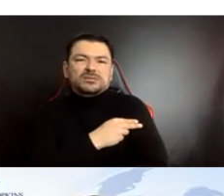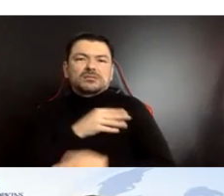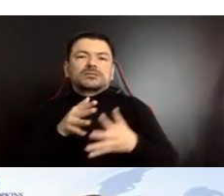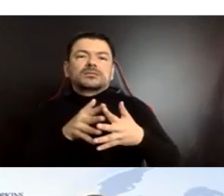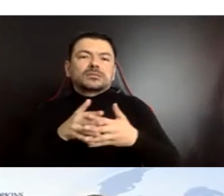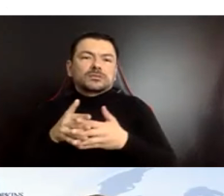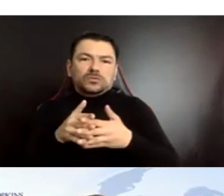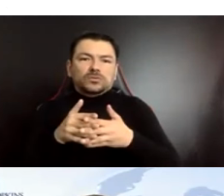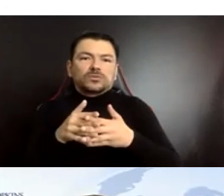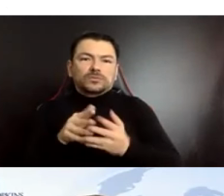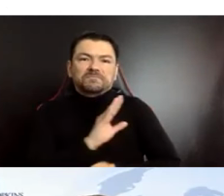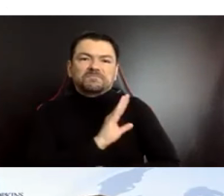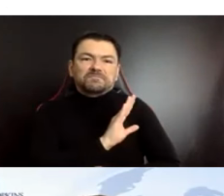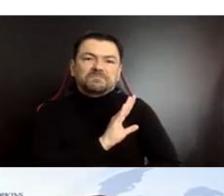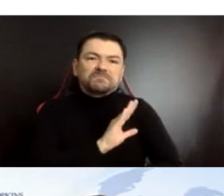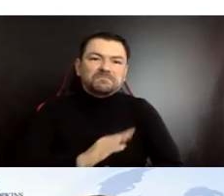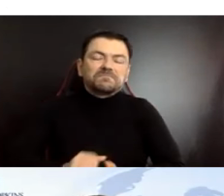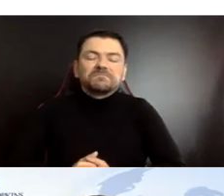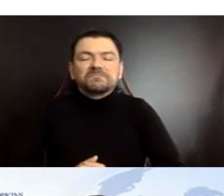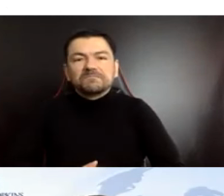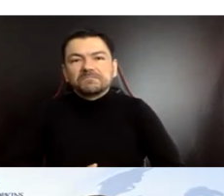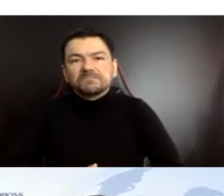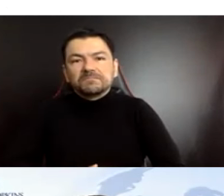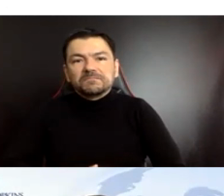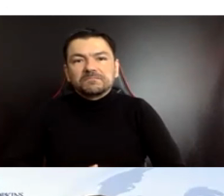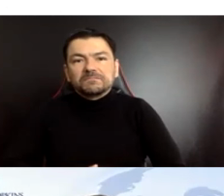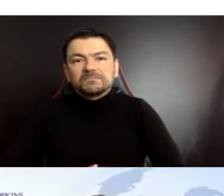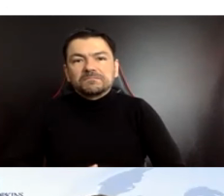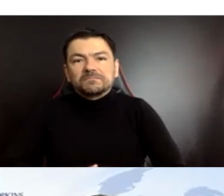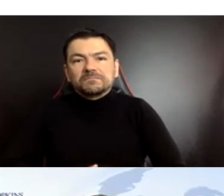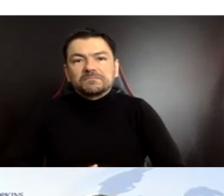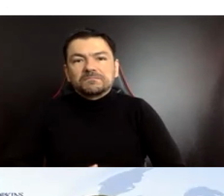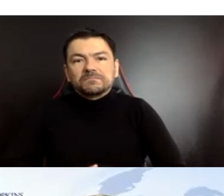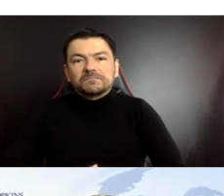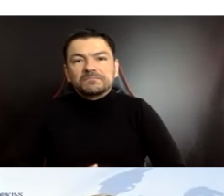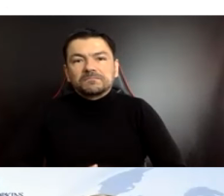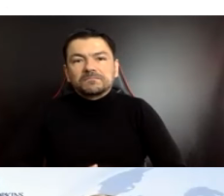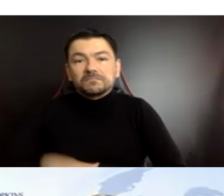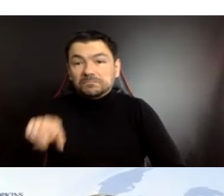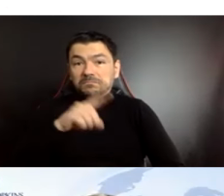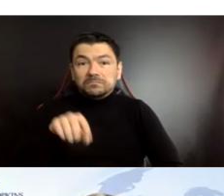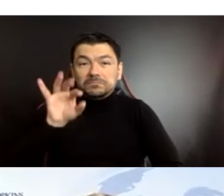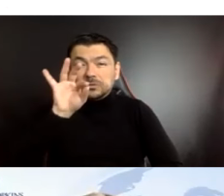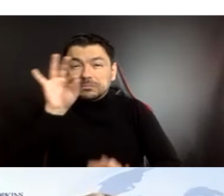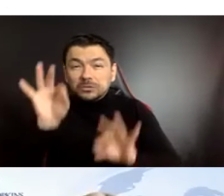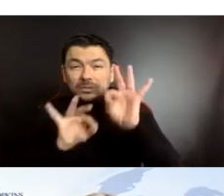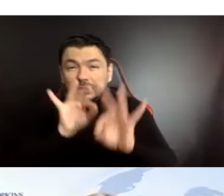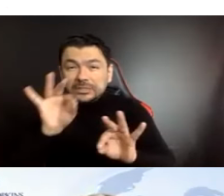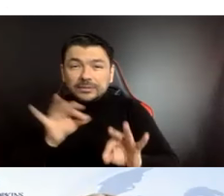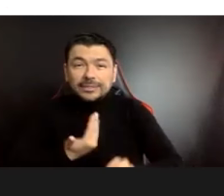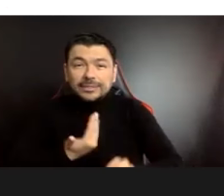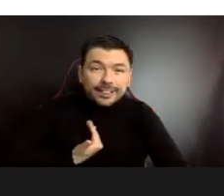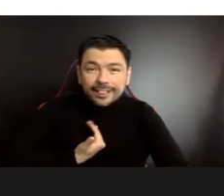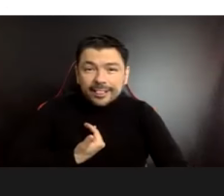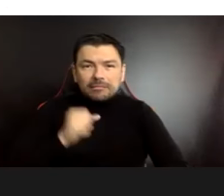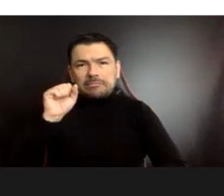presentación. Recuerden hacer sus preguntas en la sección de preguntas y respuestas, las cuales revisaremos en cuanto se haya